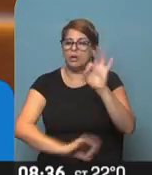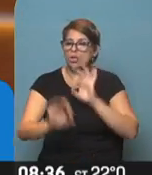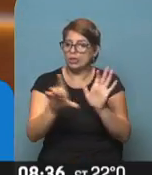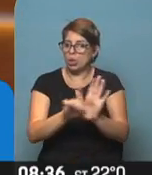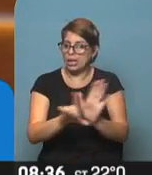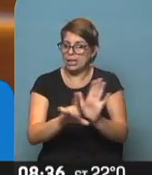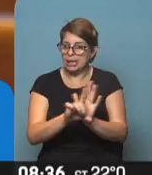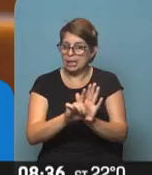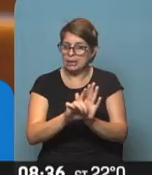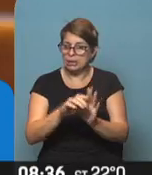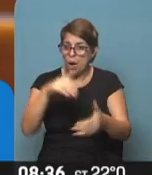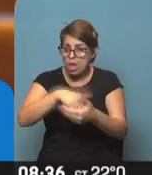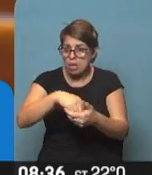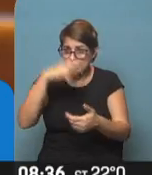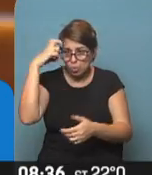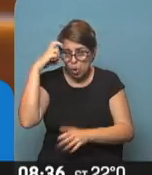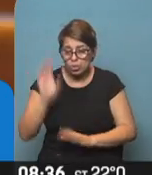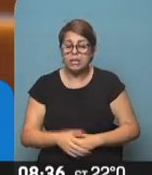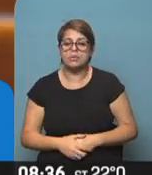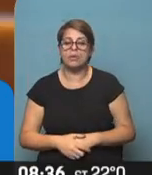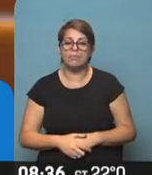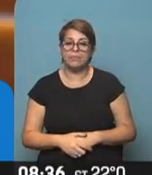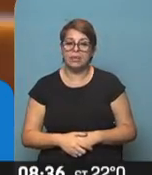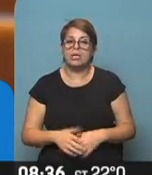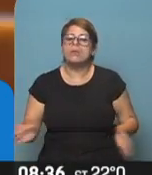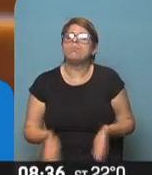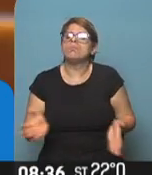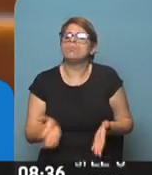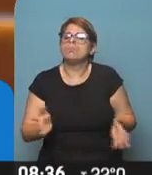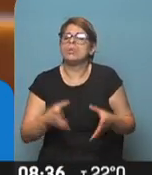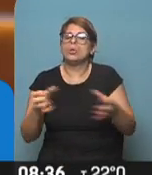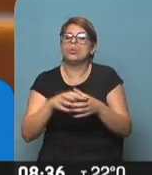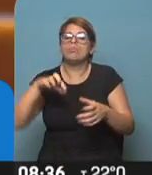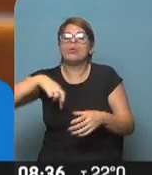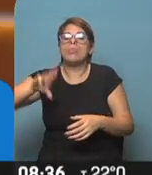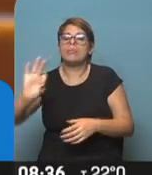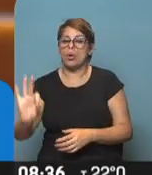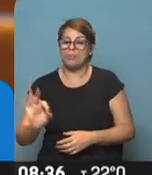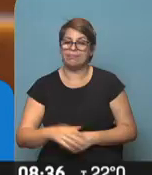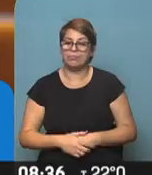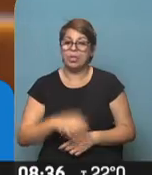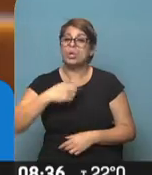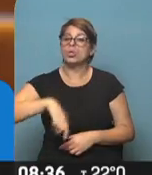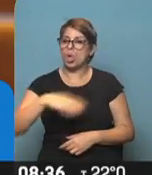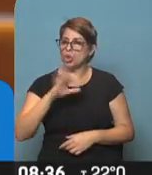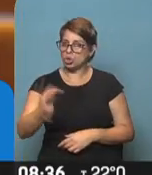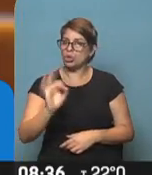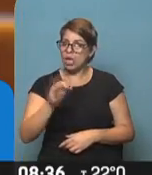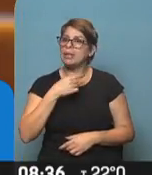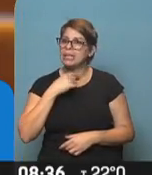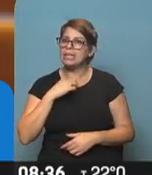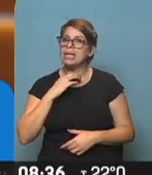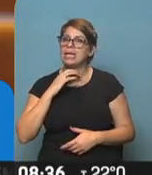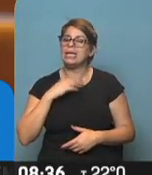un proyecto del congreso este que está impulsado por el bloque del pro y que nosotros sabemos que van a querer avanzar